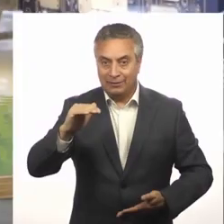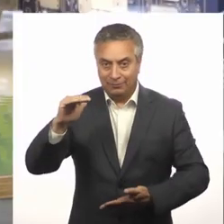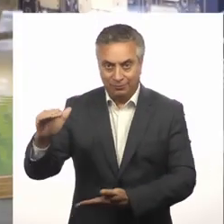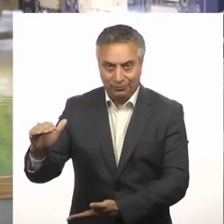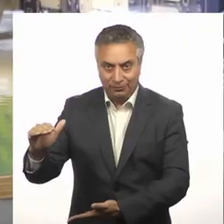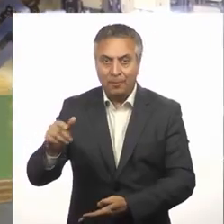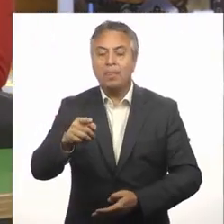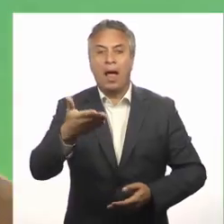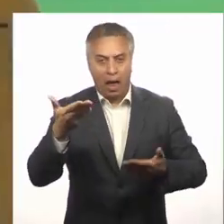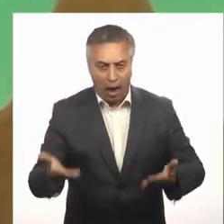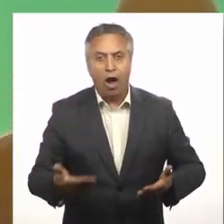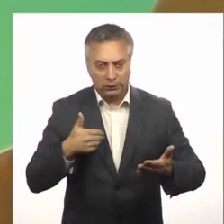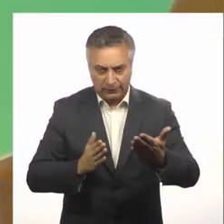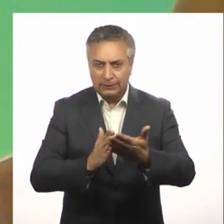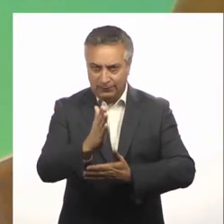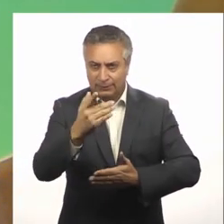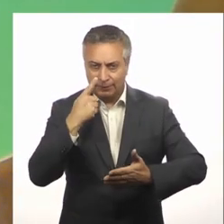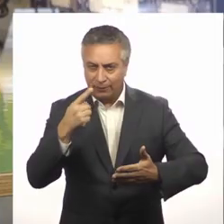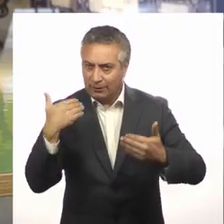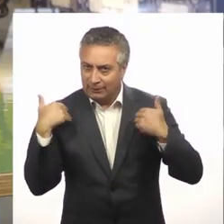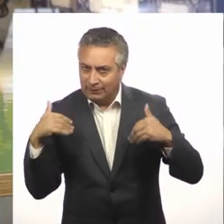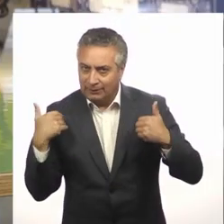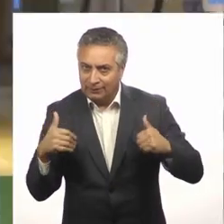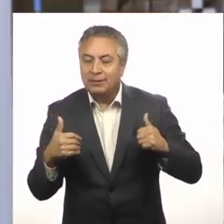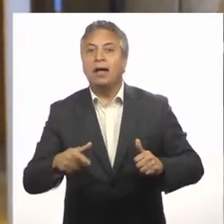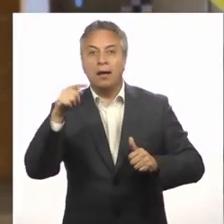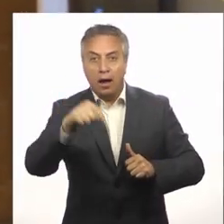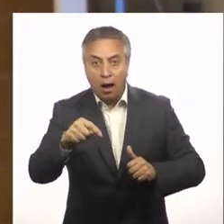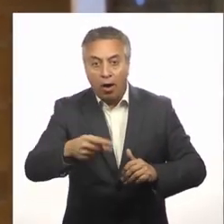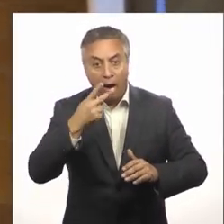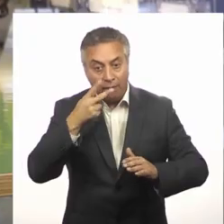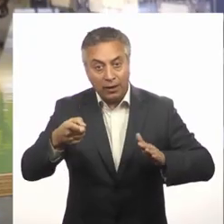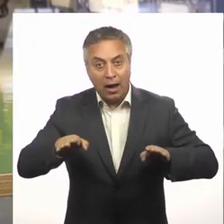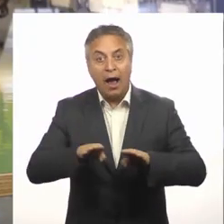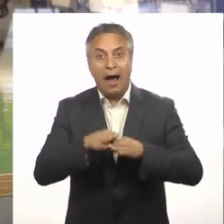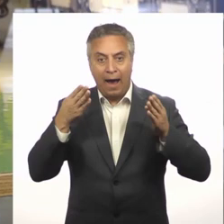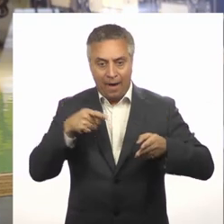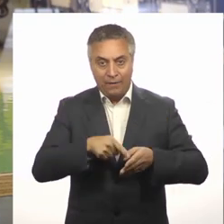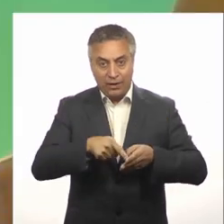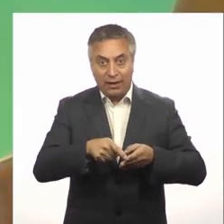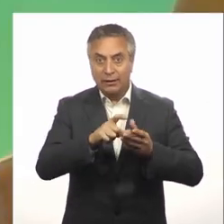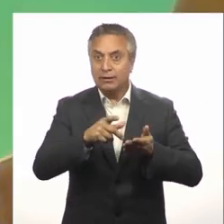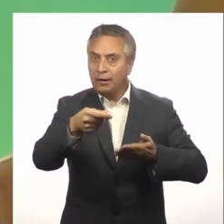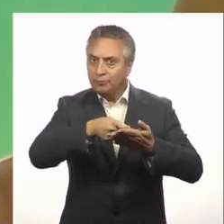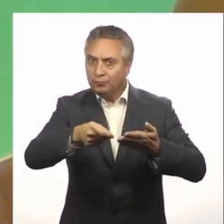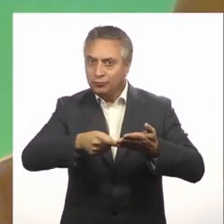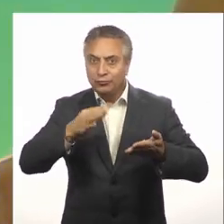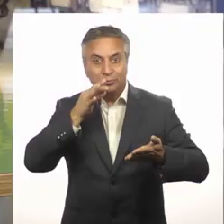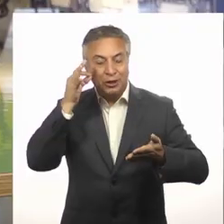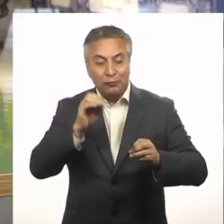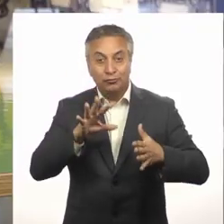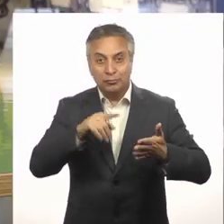comenzar con el experimento. Lo primero que vamos a hacer es abrir nuestro destacador. Para eso, nos pondremos los